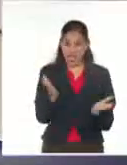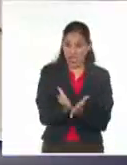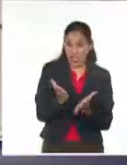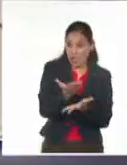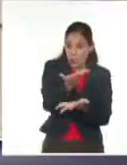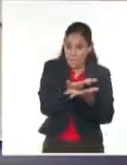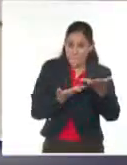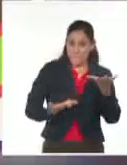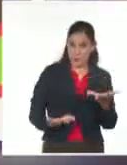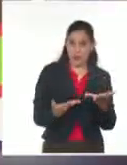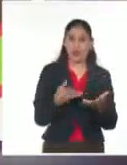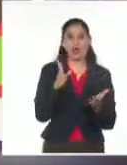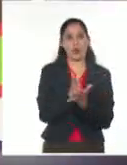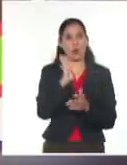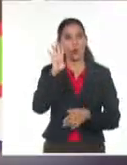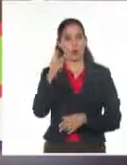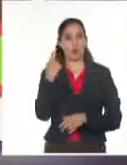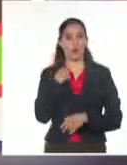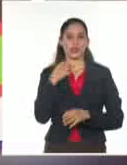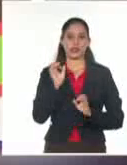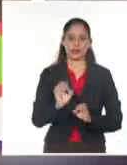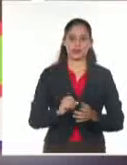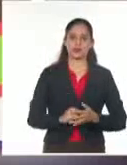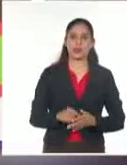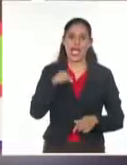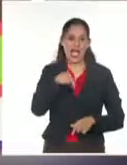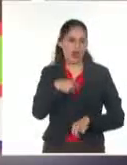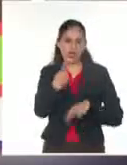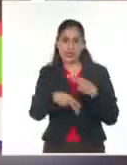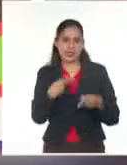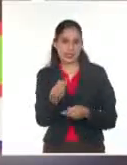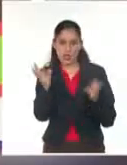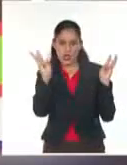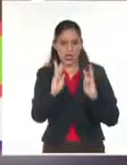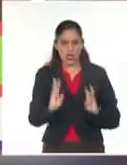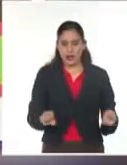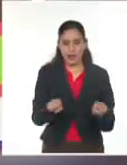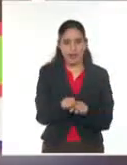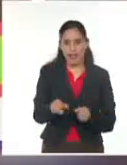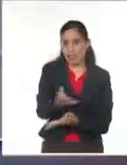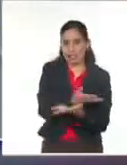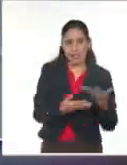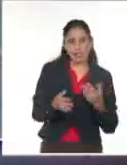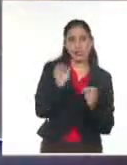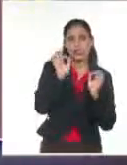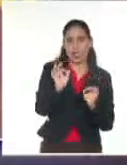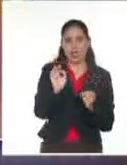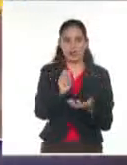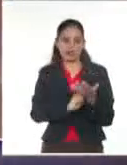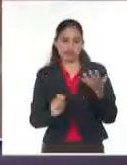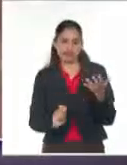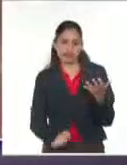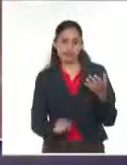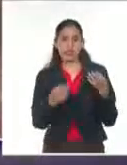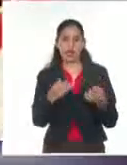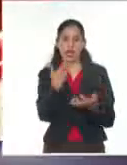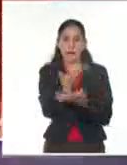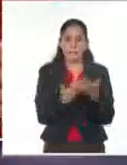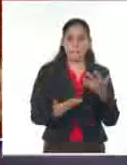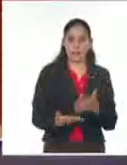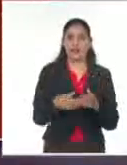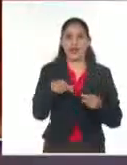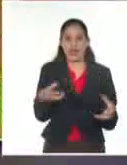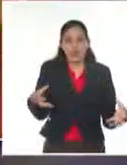curso, cuarto de la ESO. Ahora estoy haciéndolo online, haciendo trabajos yo solo en la habitación. Dice que con la Roja se siente como en